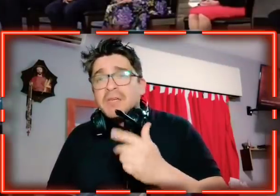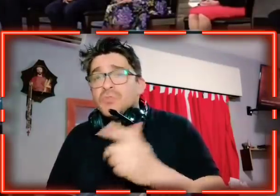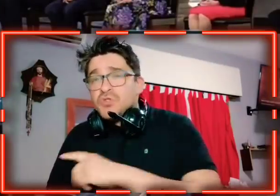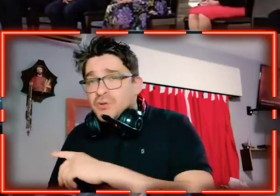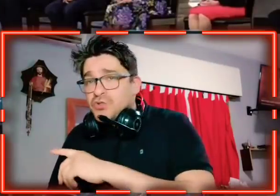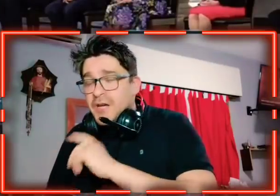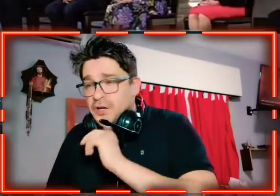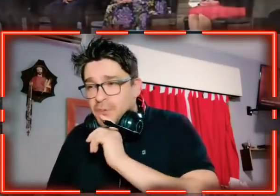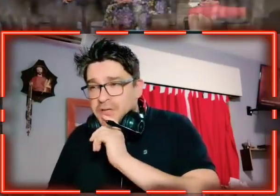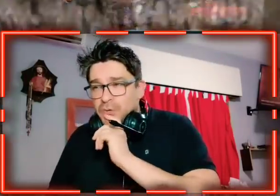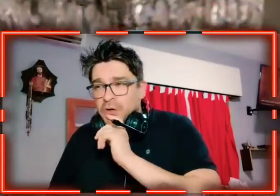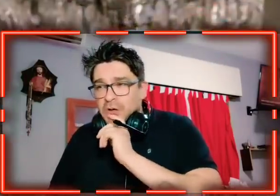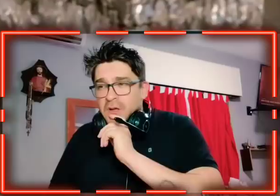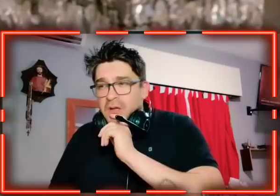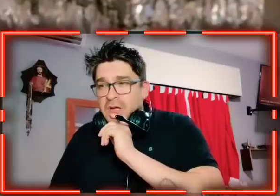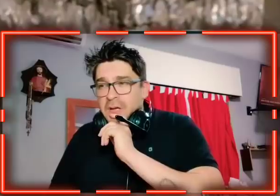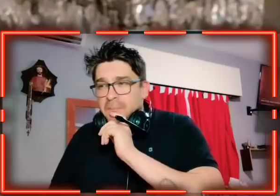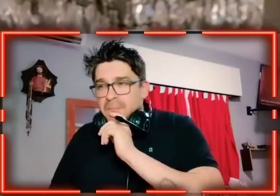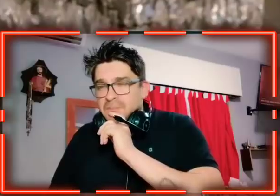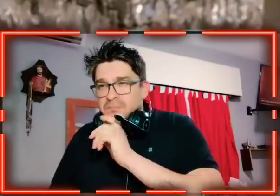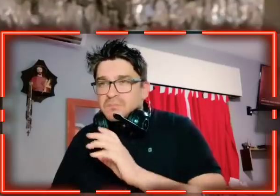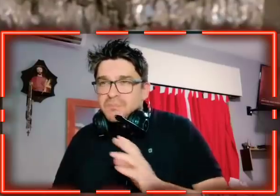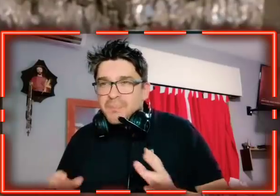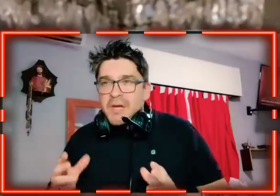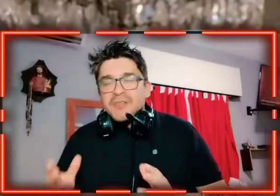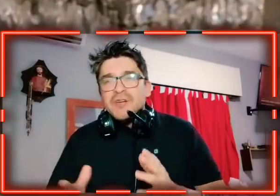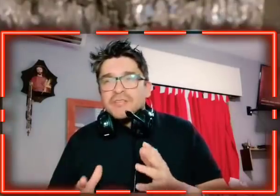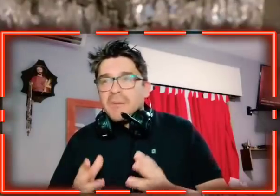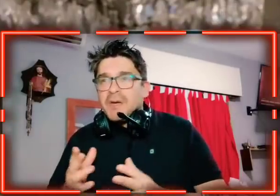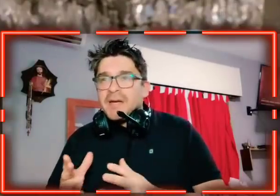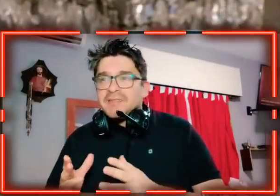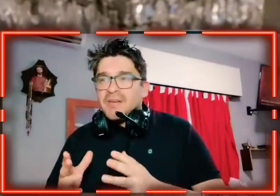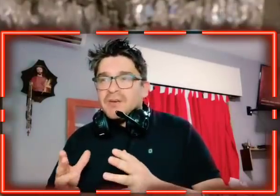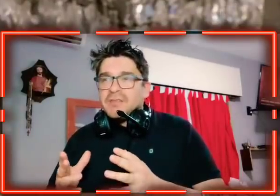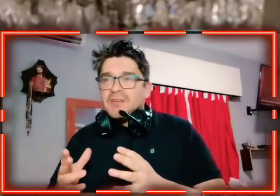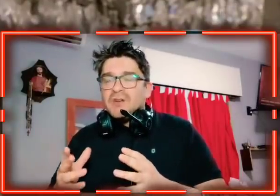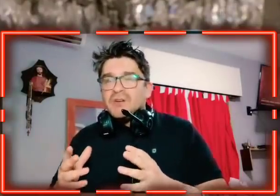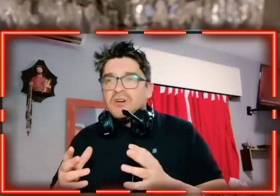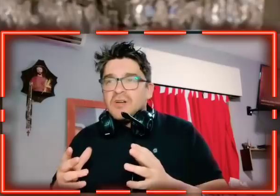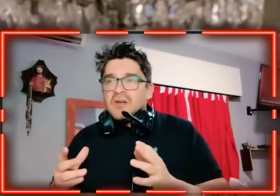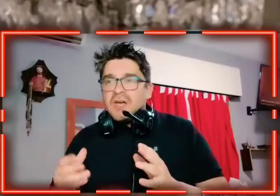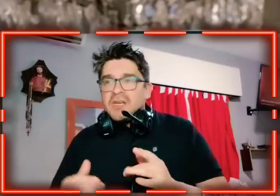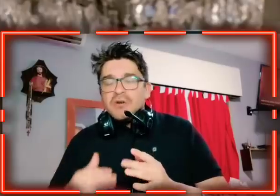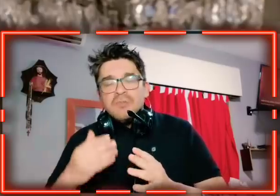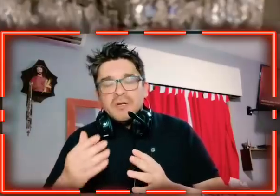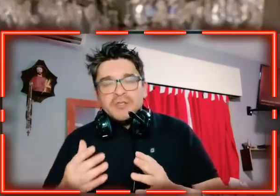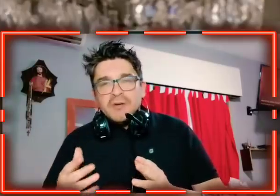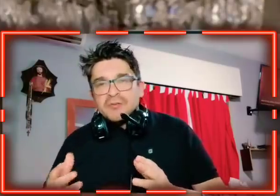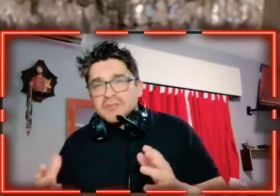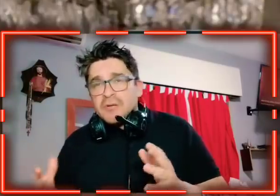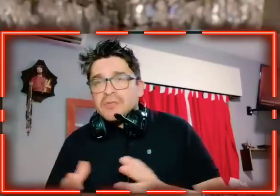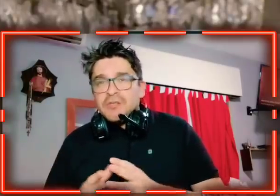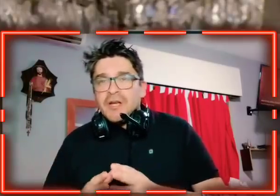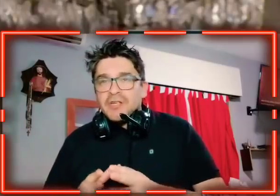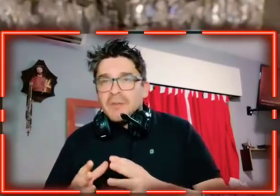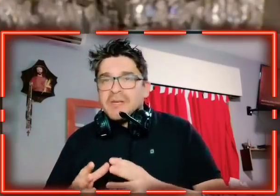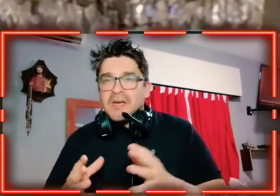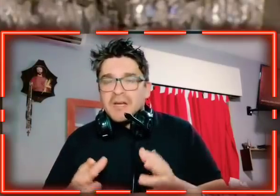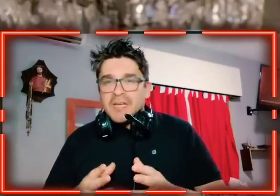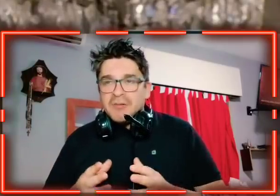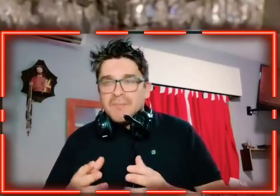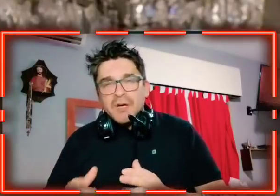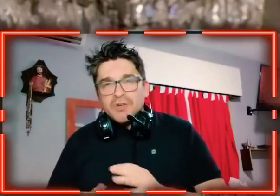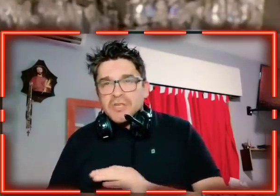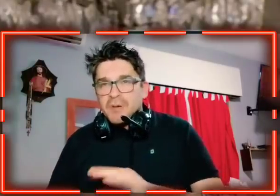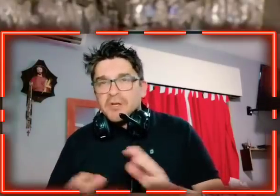vale la pena y mucho escucharlos, porque uno perdió esa esperanza, ¿no? De decir, loco, en algún momento vamos a estar unidos